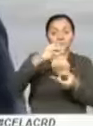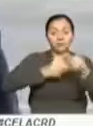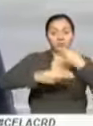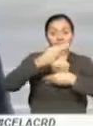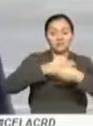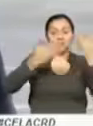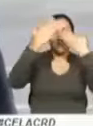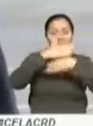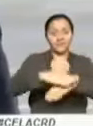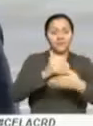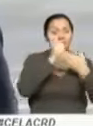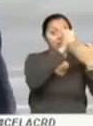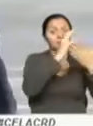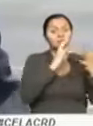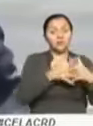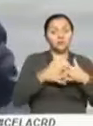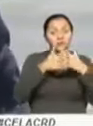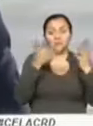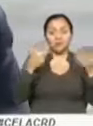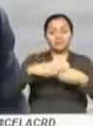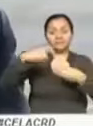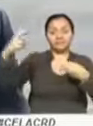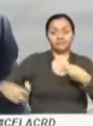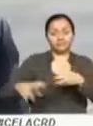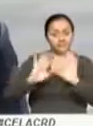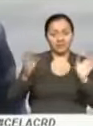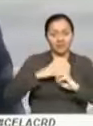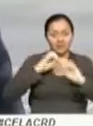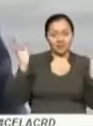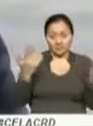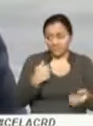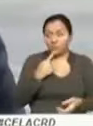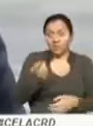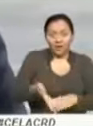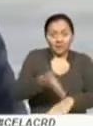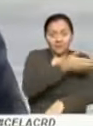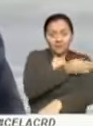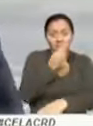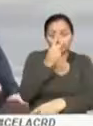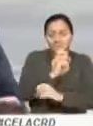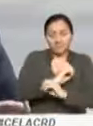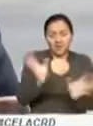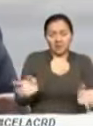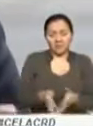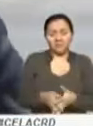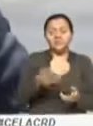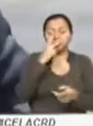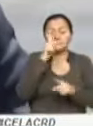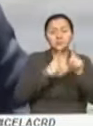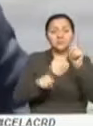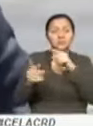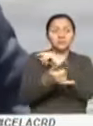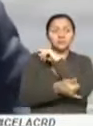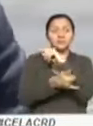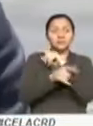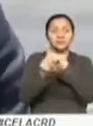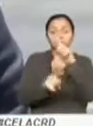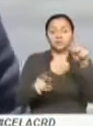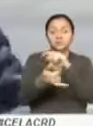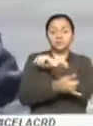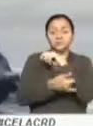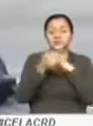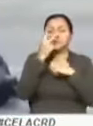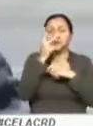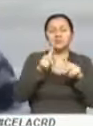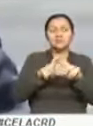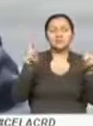cuando terminen los beneficios para Estados Unidos. Y ya había claras voces reclamando por eso, porque los perdedores en ese país, como en nuestros países, son los que no salen en los